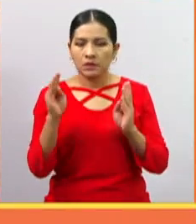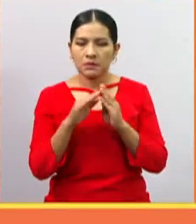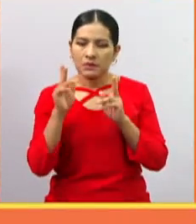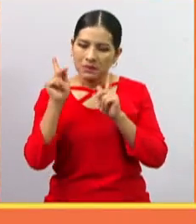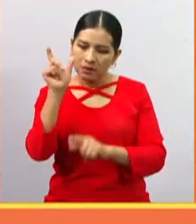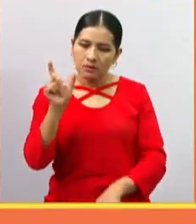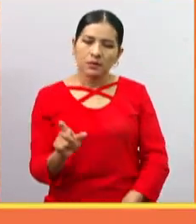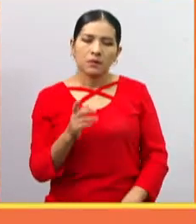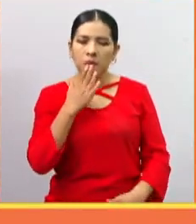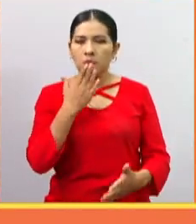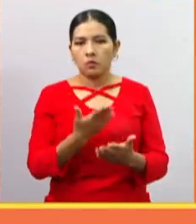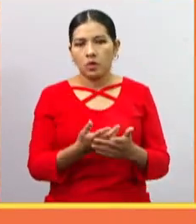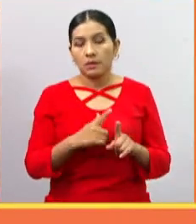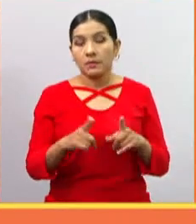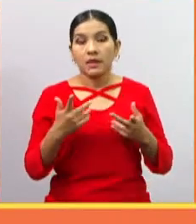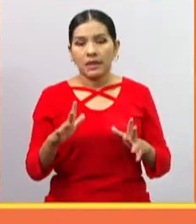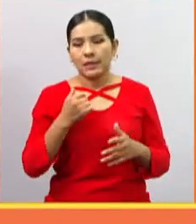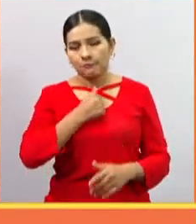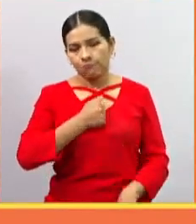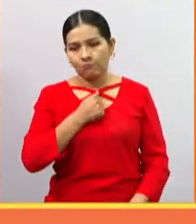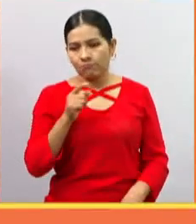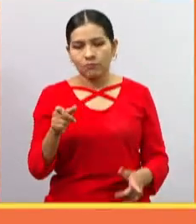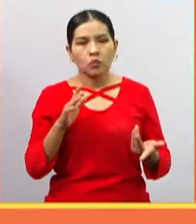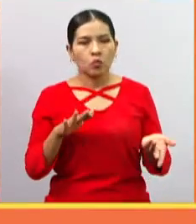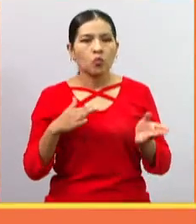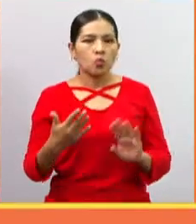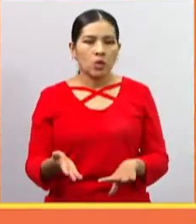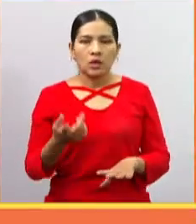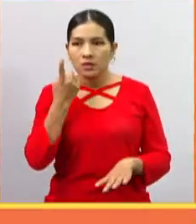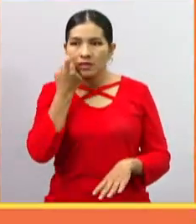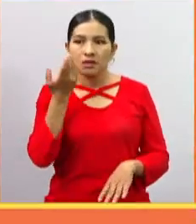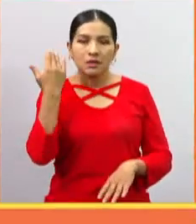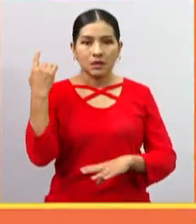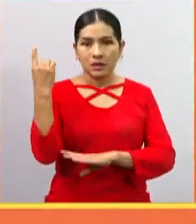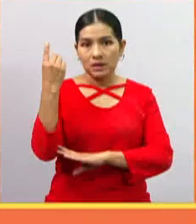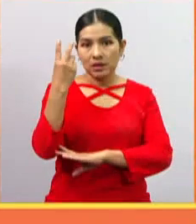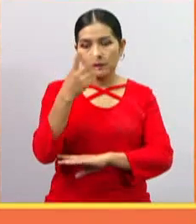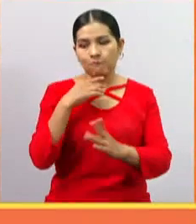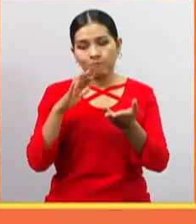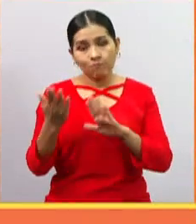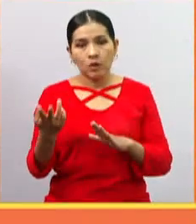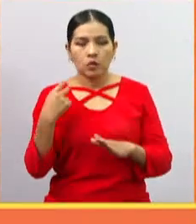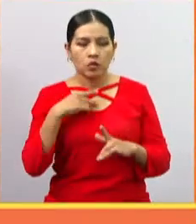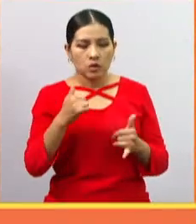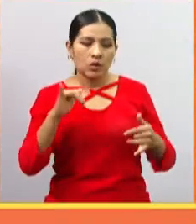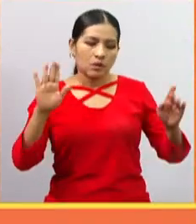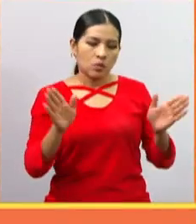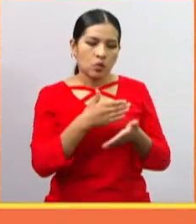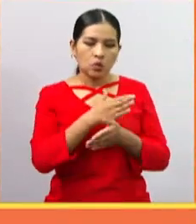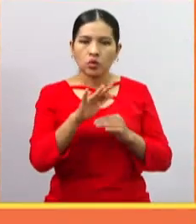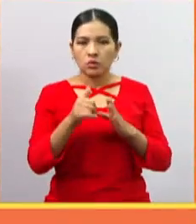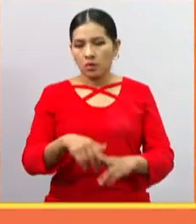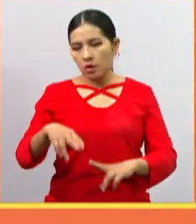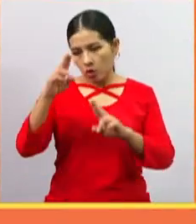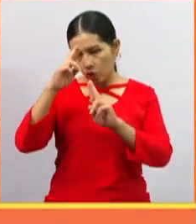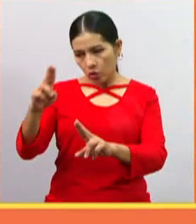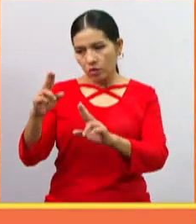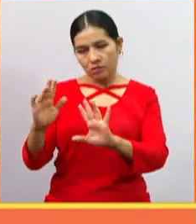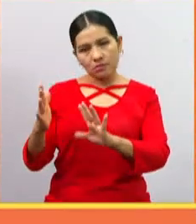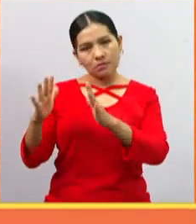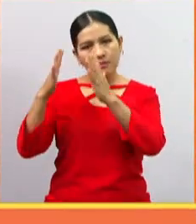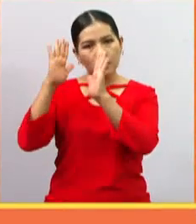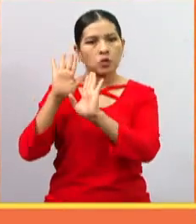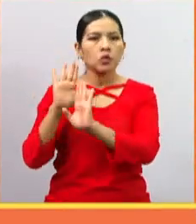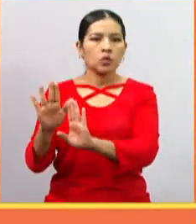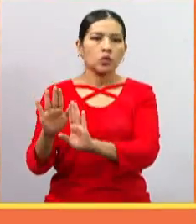persona. Infortunadamente, pues él ha fallecido en días pasados, así que estamos queriendo hacer para